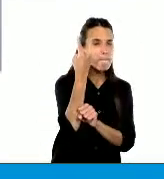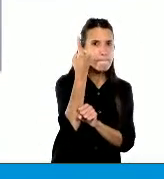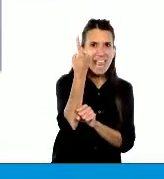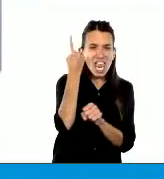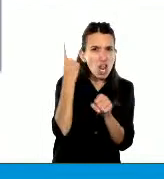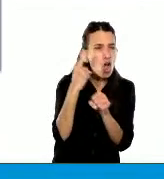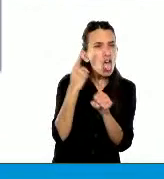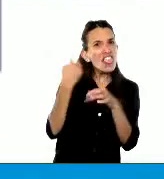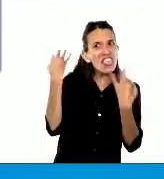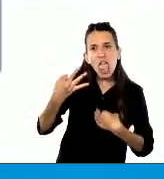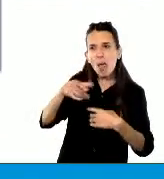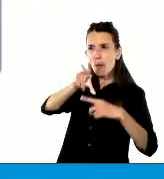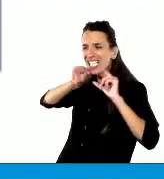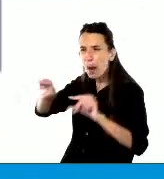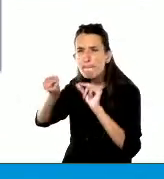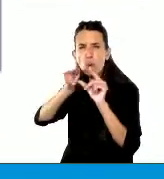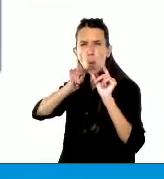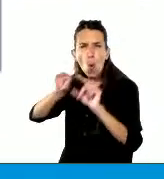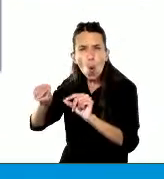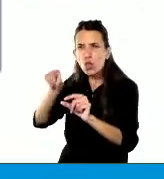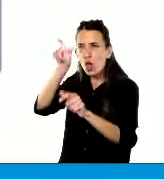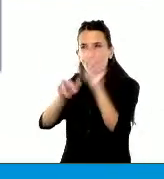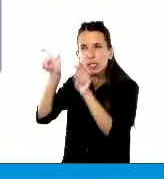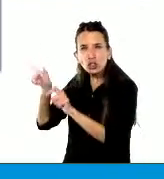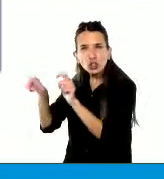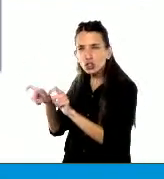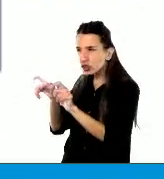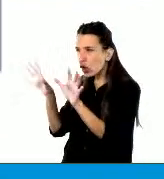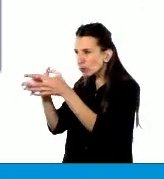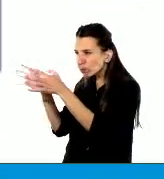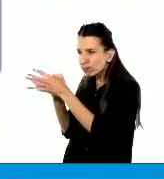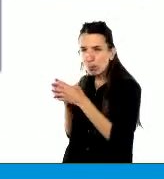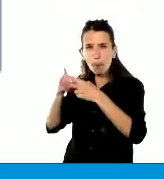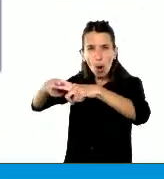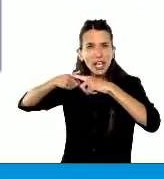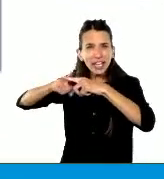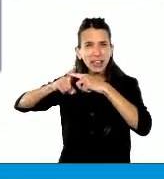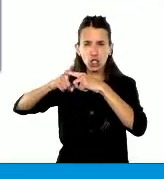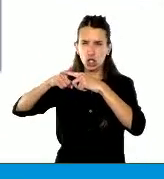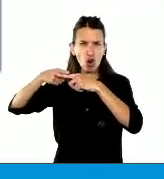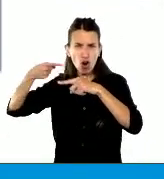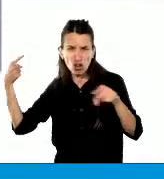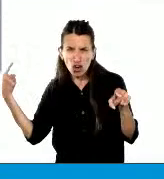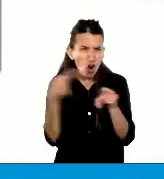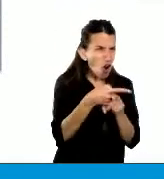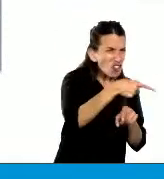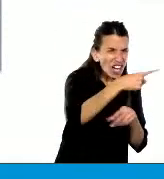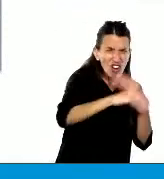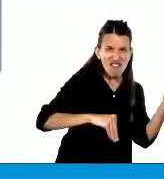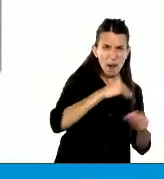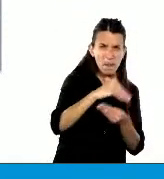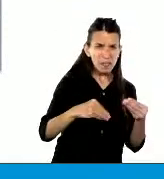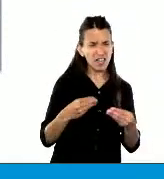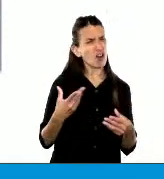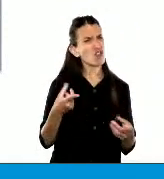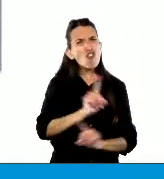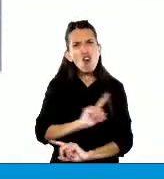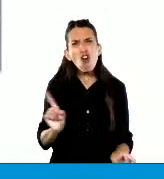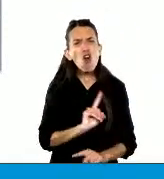de la dirigencia popular, de todos los sectores, y que hoy tenemos que